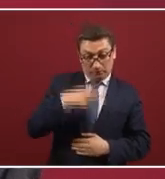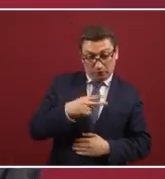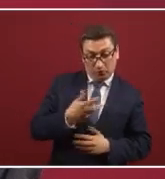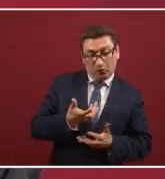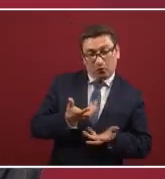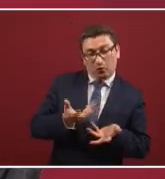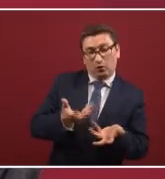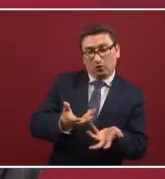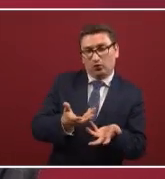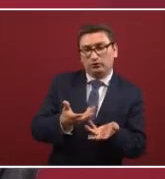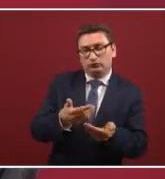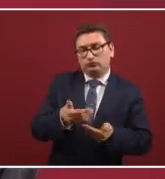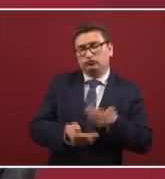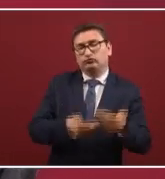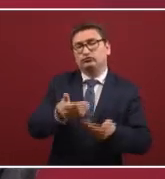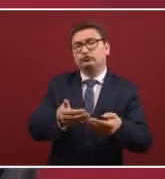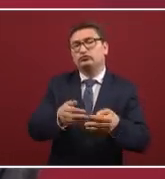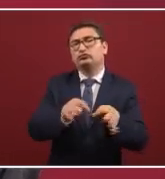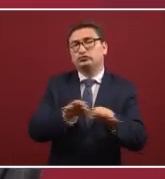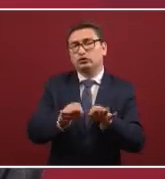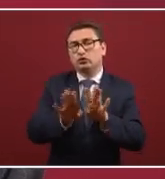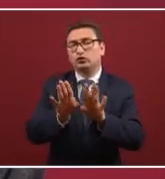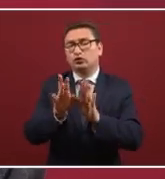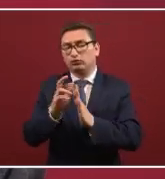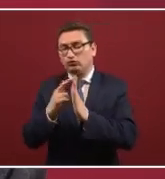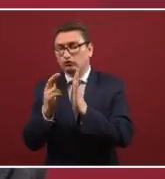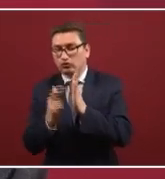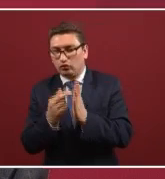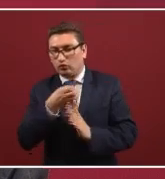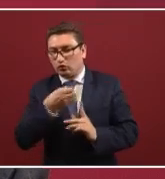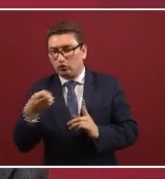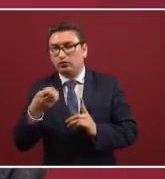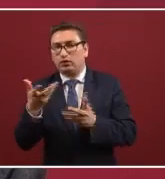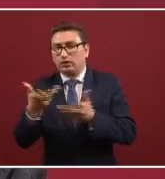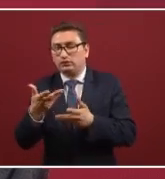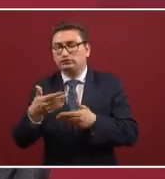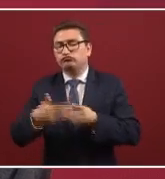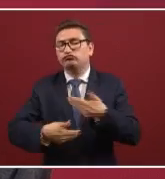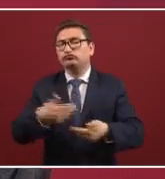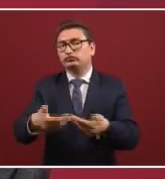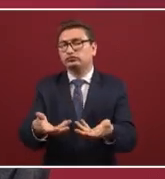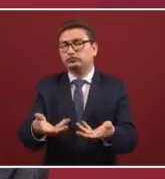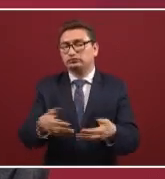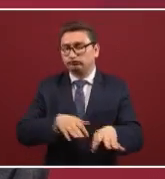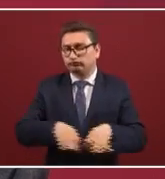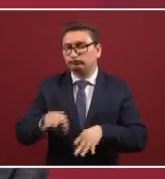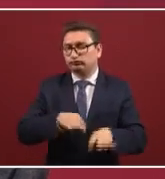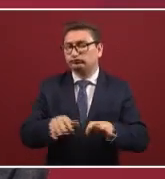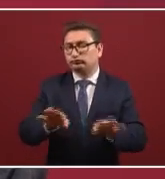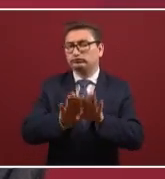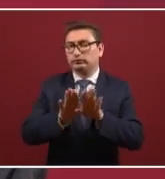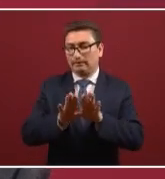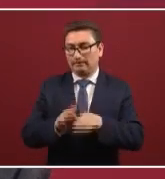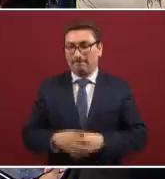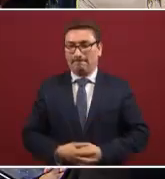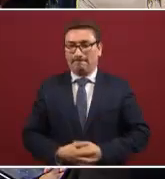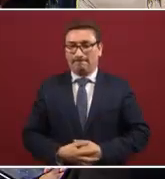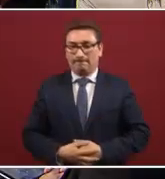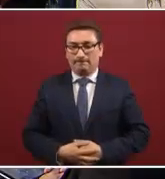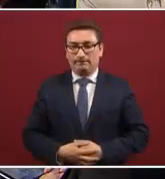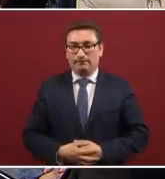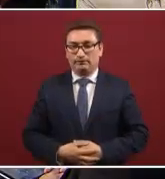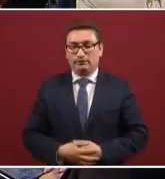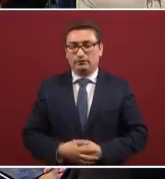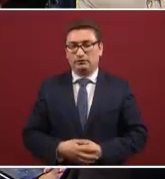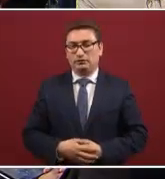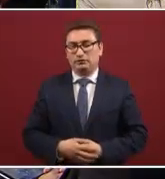la implementación de las reglas de origen, cómo se van a medir, cómo se van a valorar. Y seguramente la noticia que el